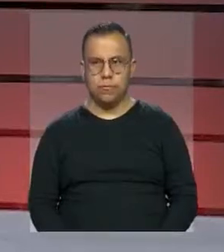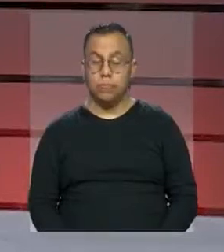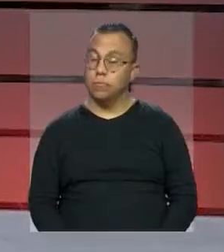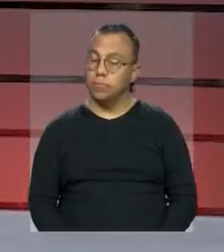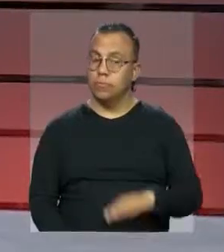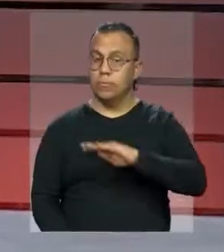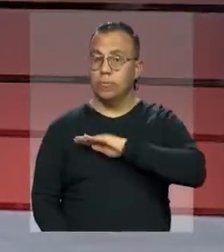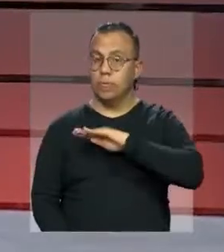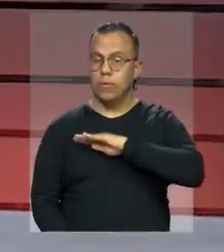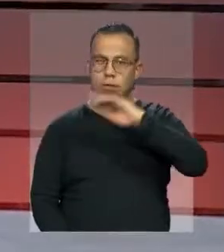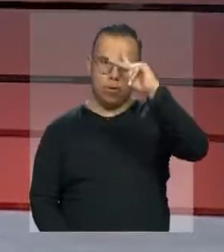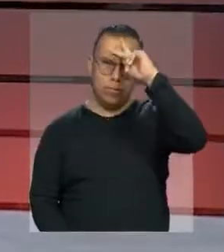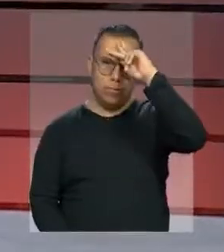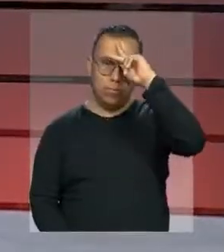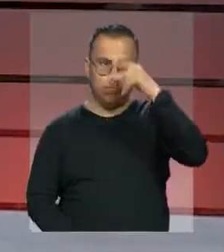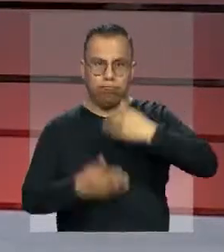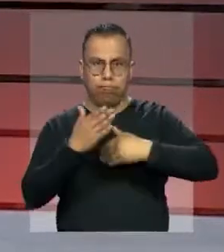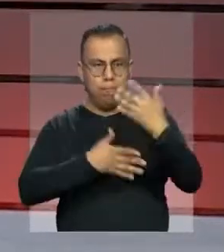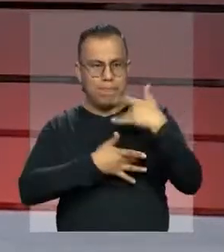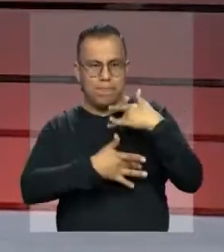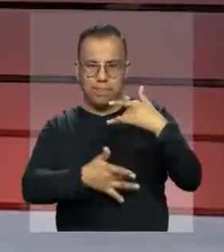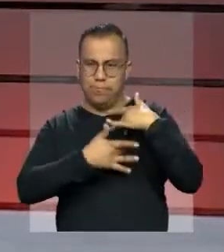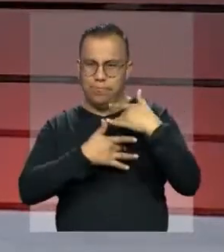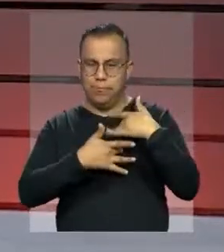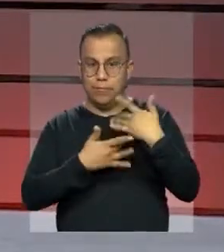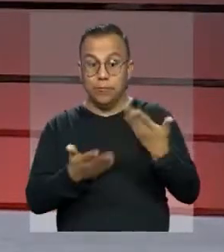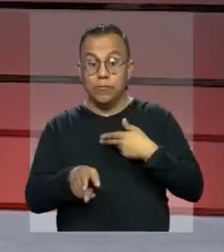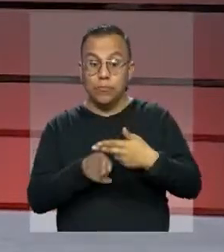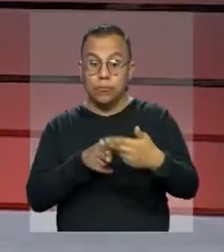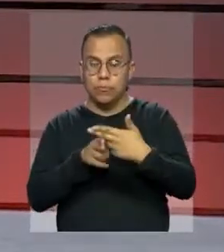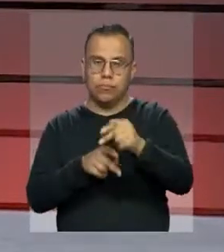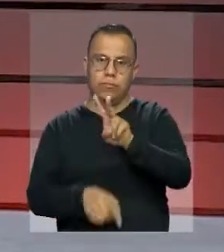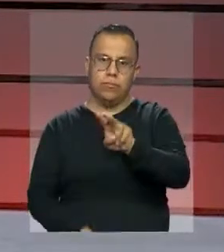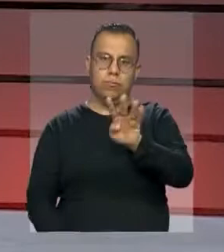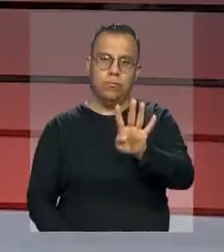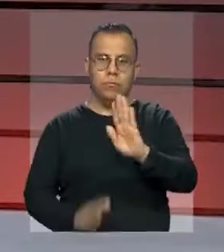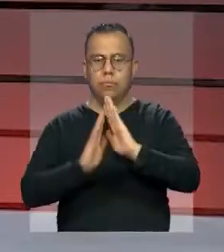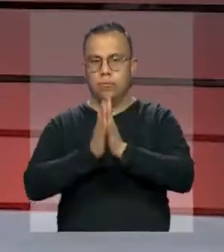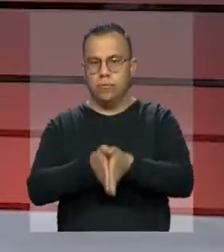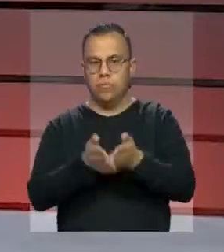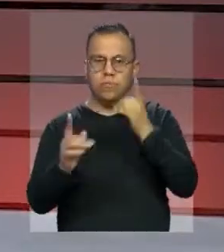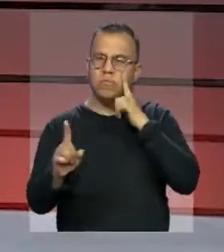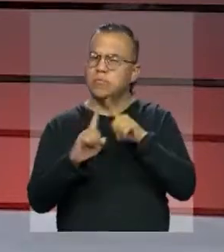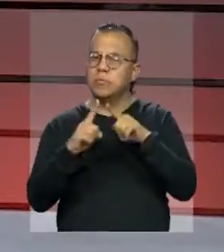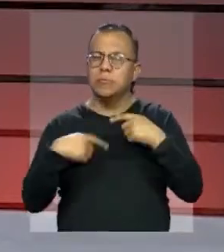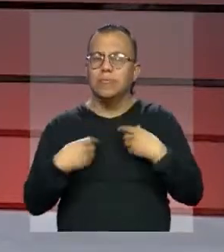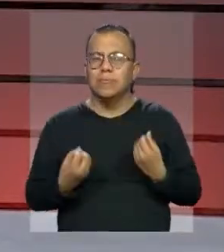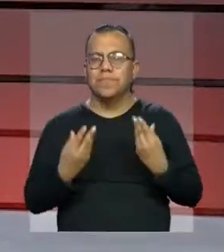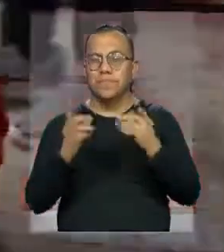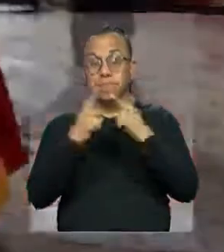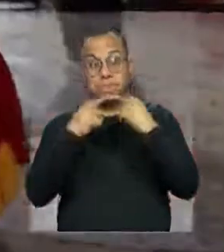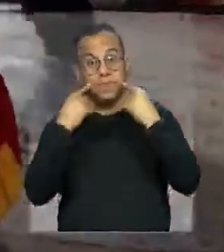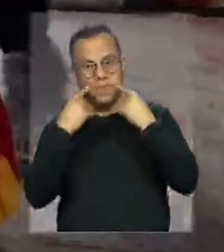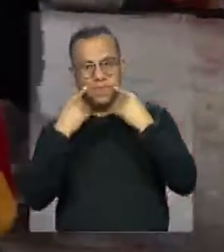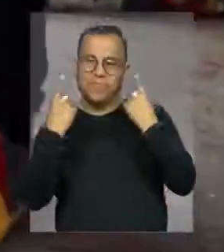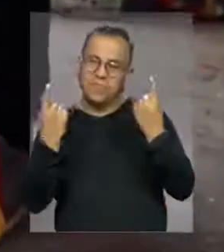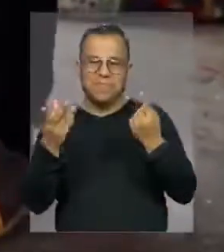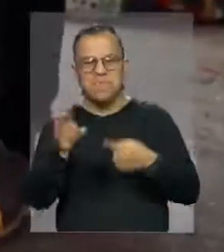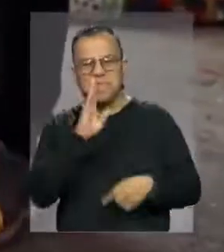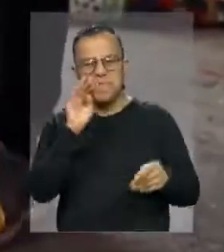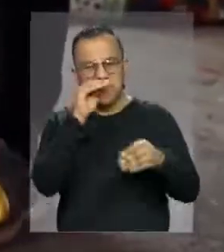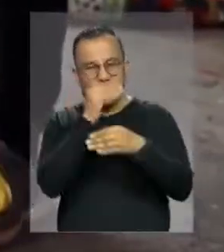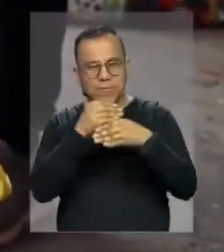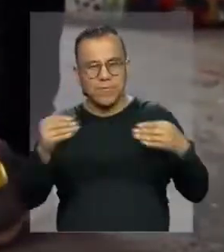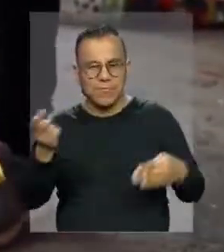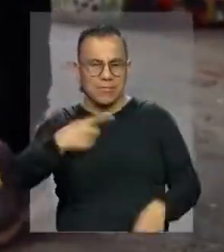Y la alcaldía local Kennedy inició una donatón de juguetes que irá hasta el próximo 24 de diciembre con el fin de regalar una sonrisa a los niños y niñas